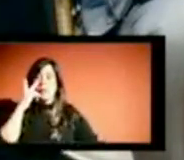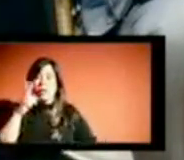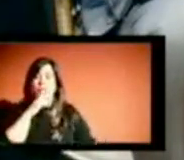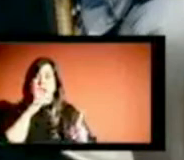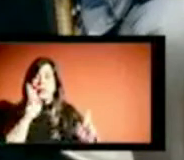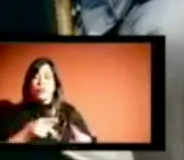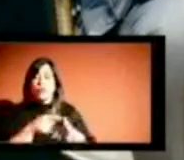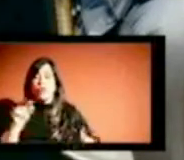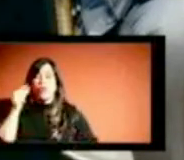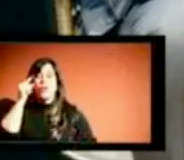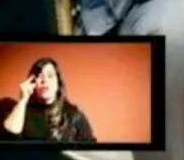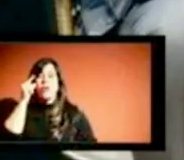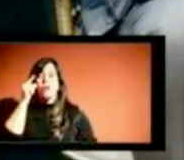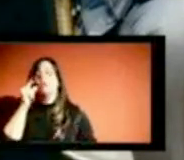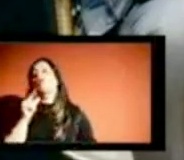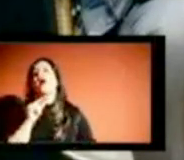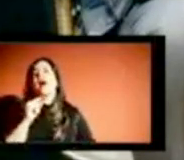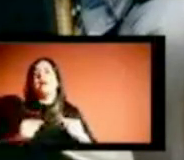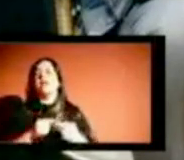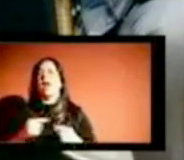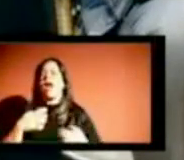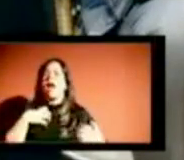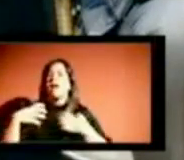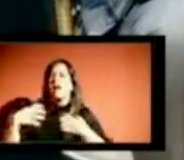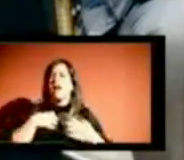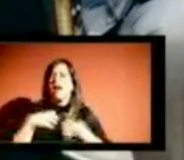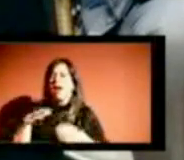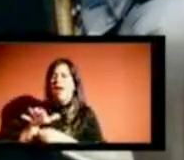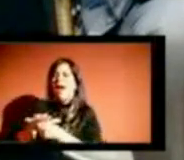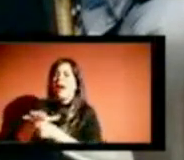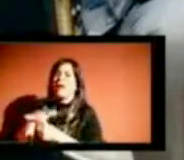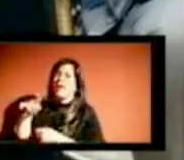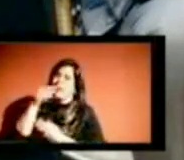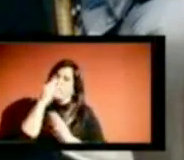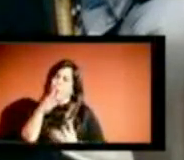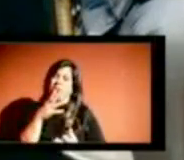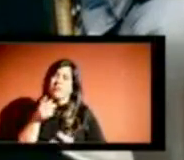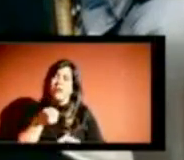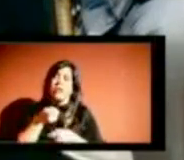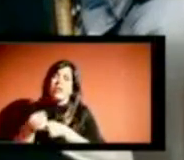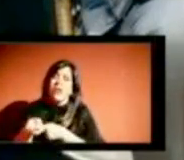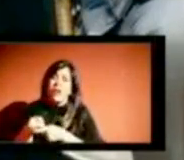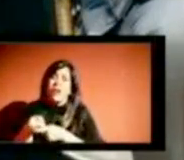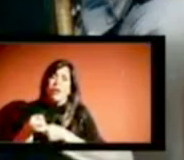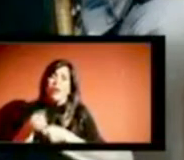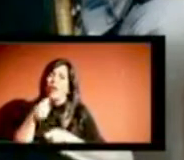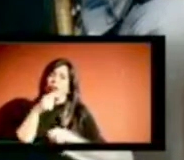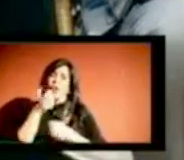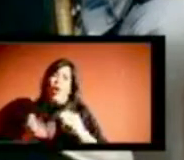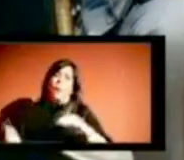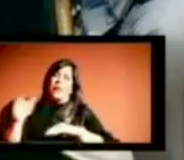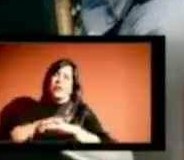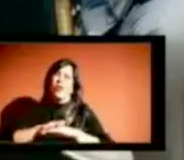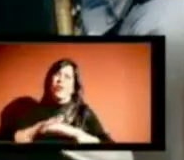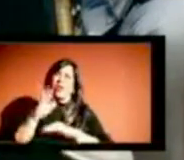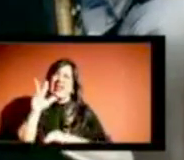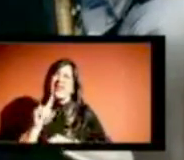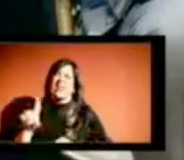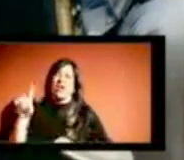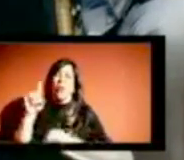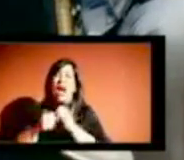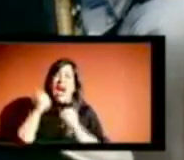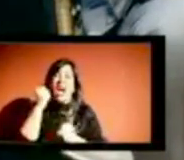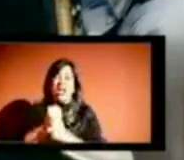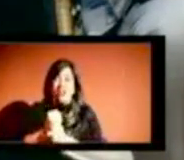respuesta de parte del gobierno en cuanto a este reclamo que está haciendo este sector, que se ha visto afectado por no estar viendo un aumento desde hace 31